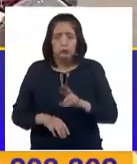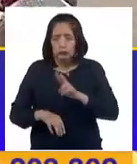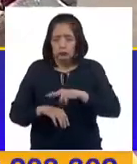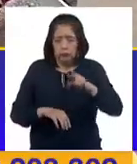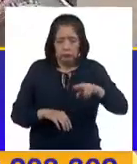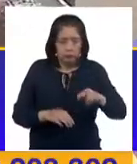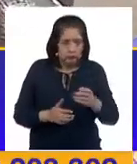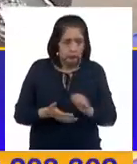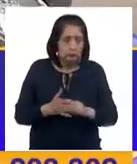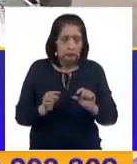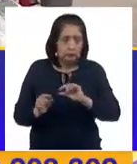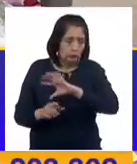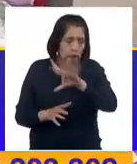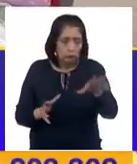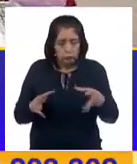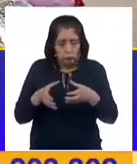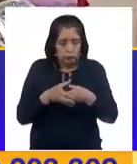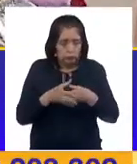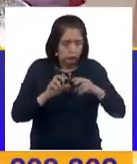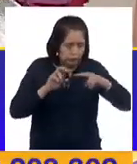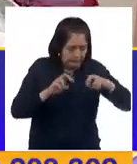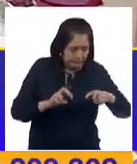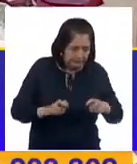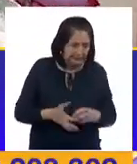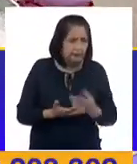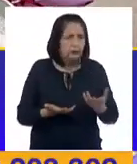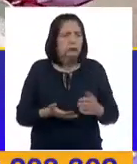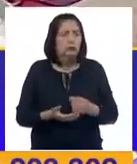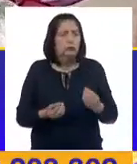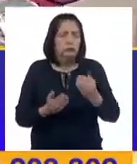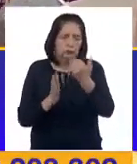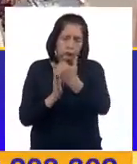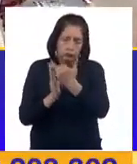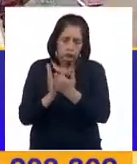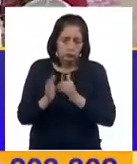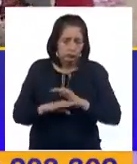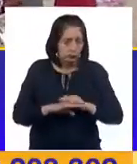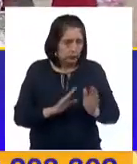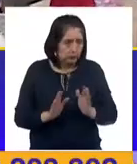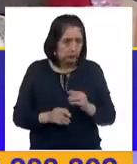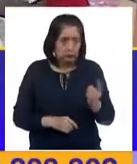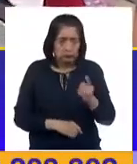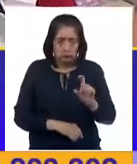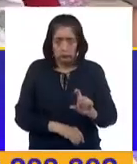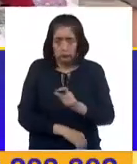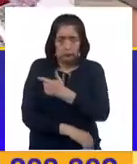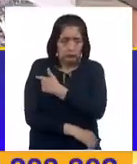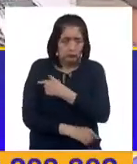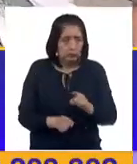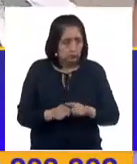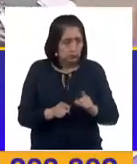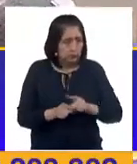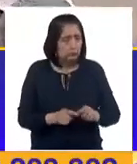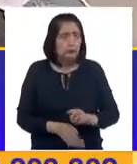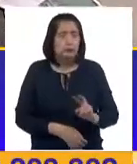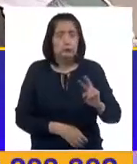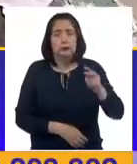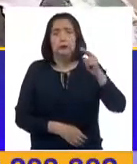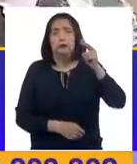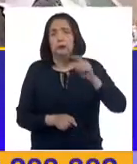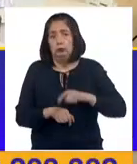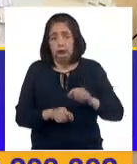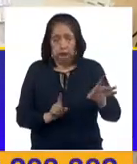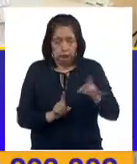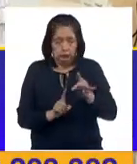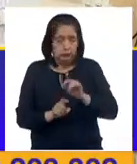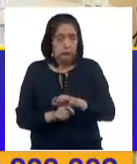regiones para que en conjunto analicemos nuestros planes, no solo de vacunación, plan de segunda ola y plan de